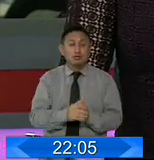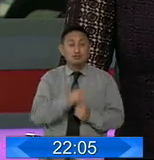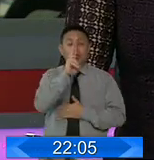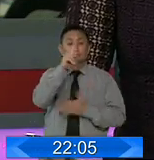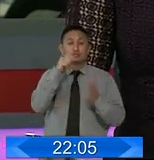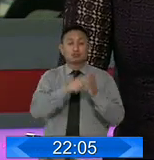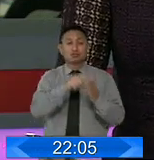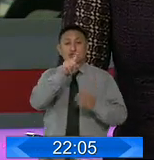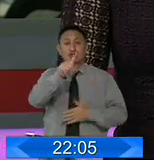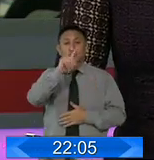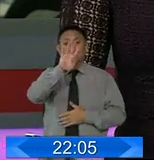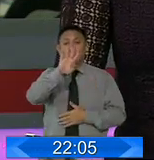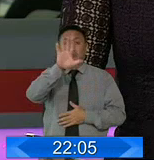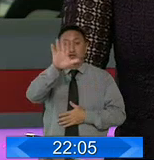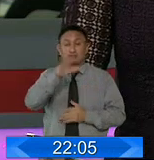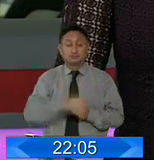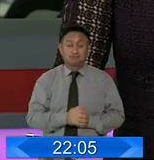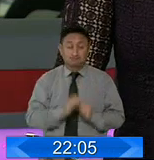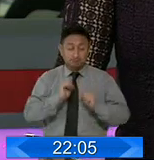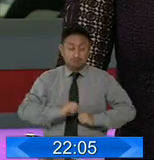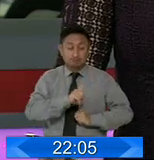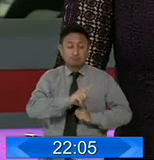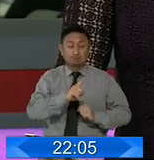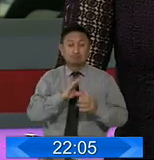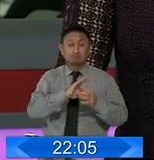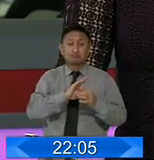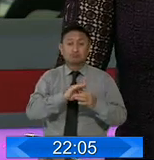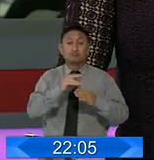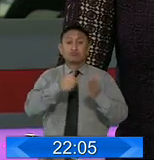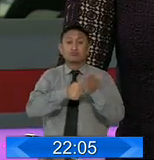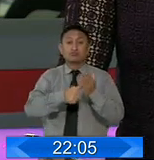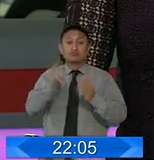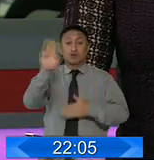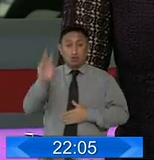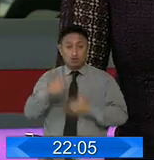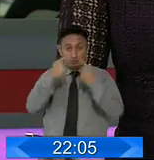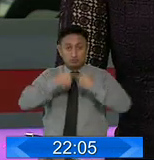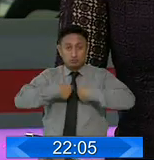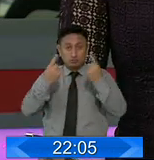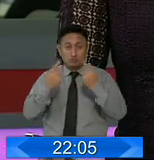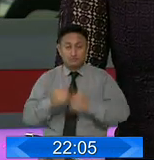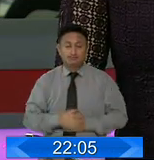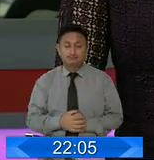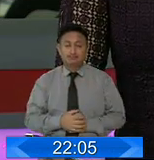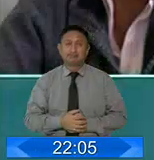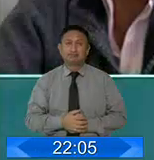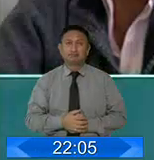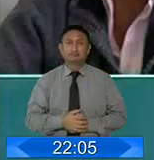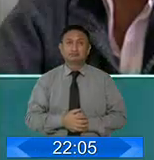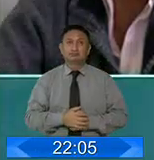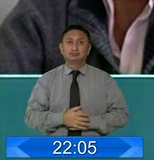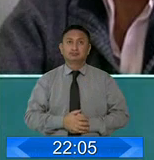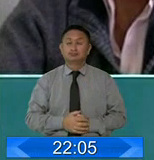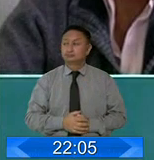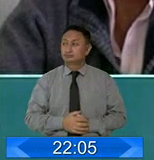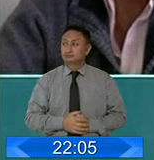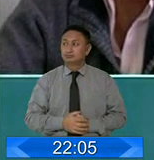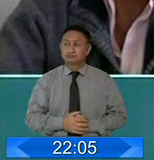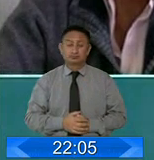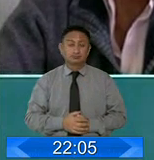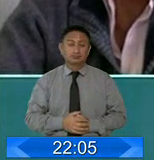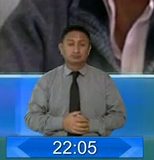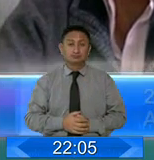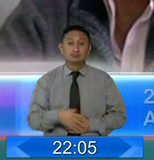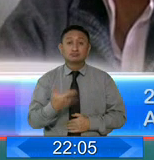mil 145 así la anuncio en cadena nacional del ministro de salud juan carlos ceballos en